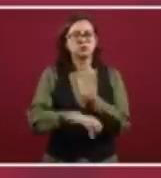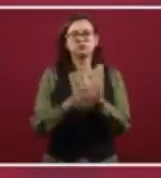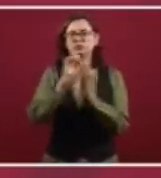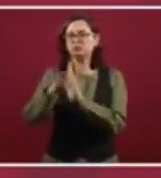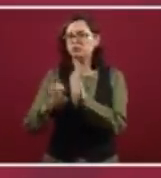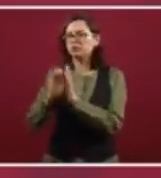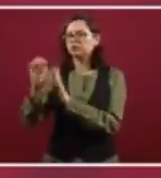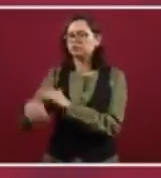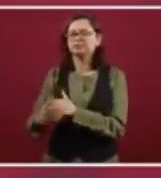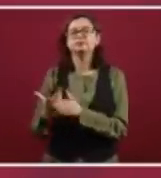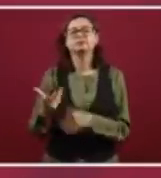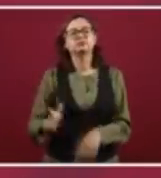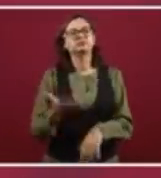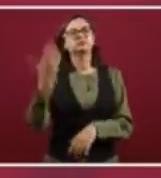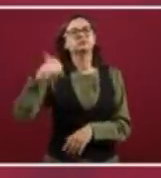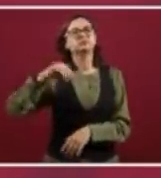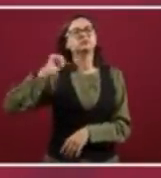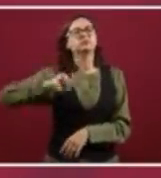se